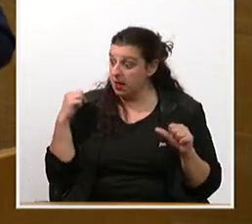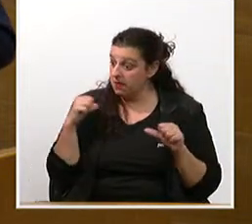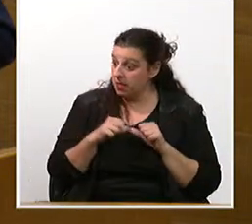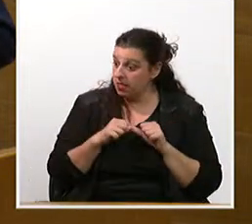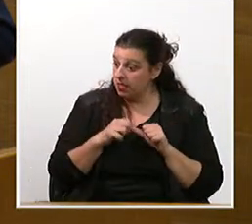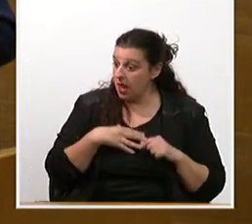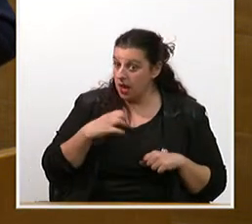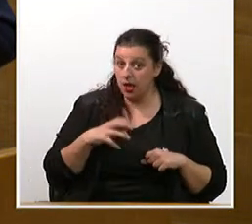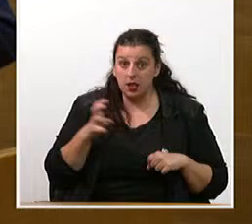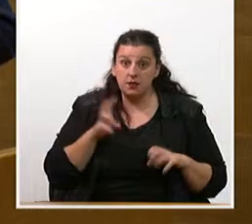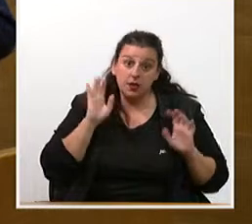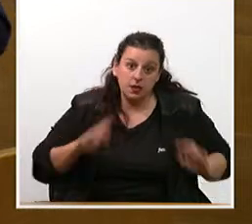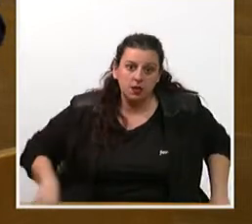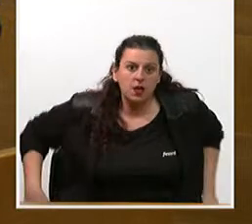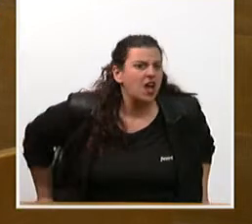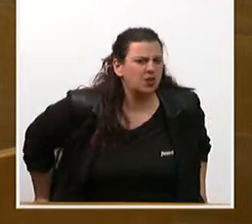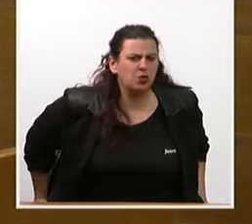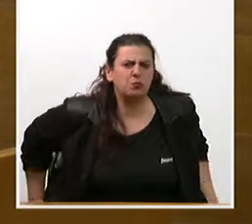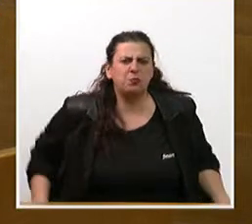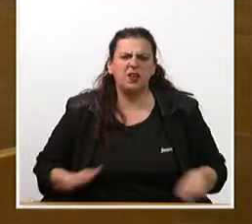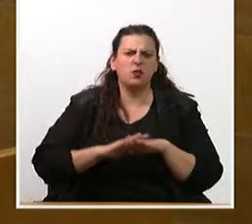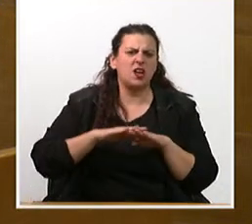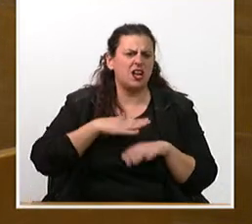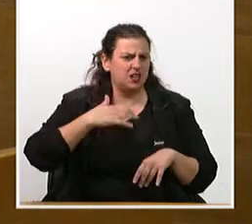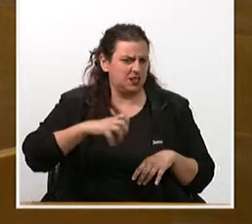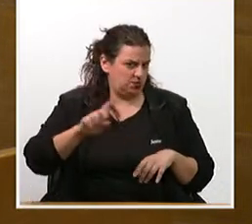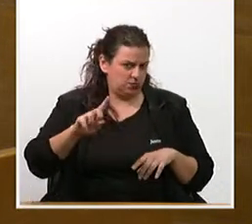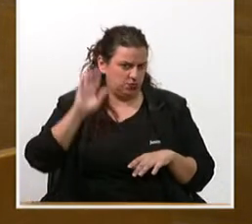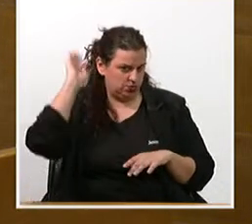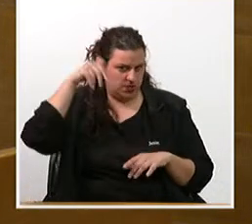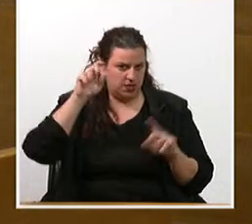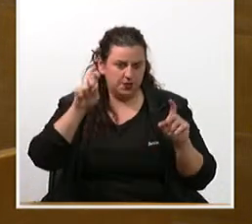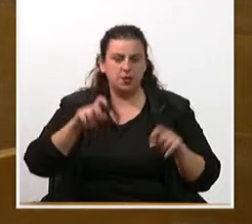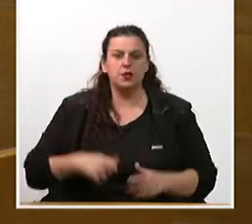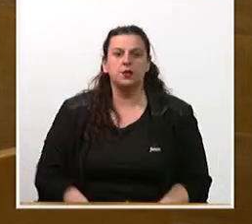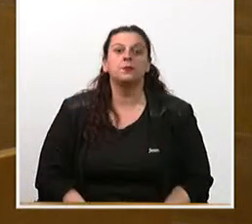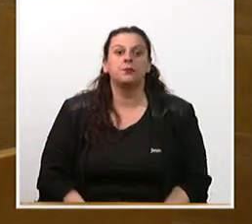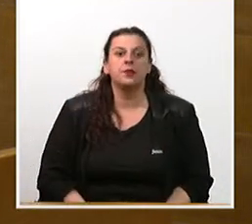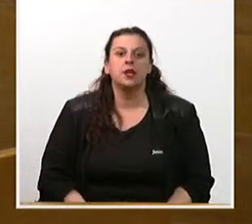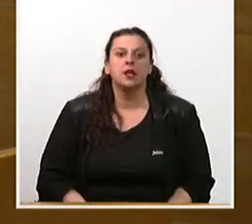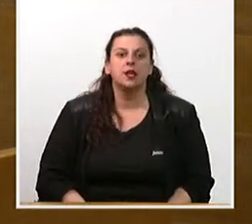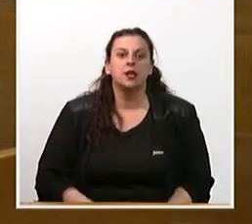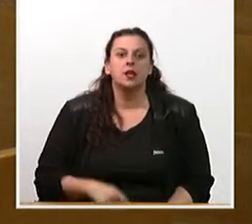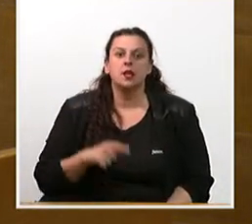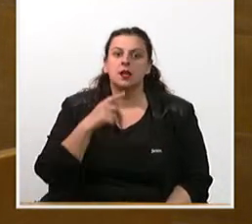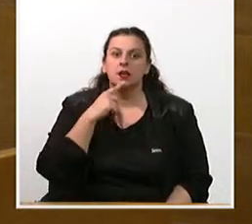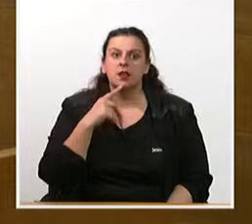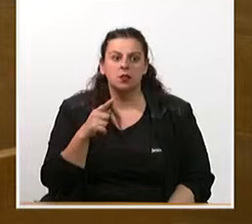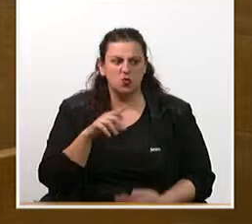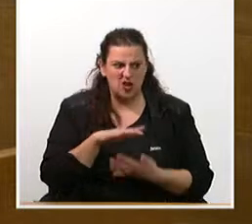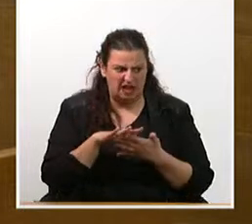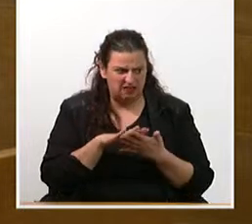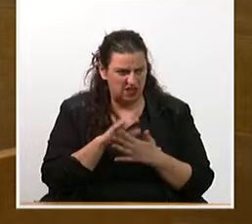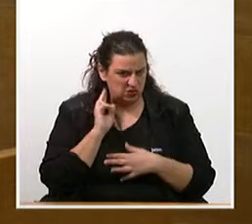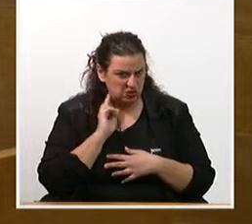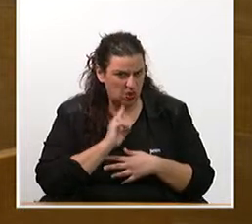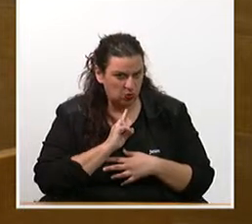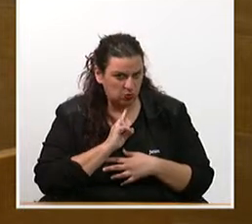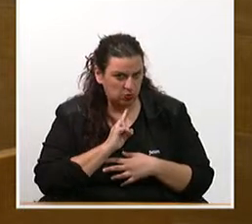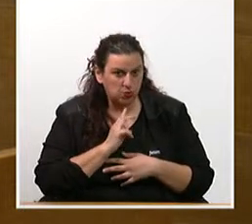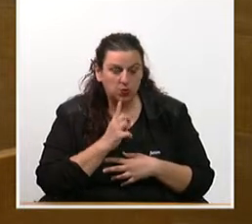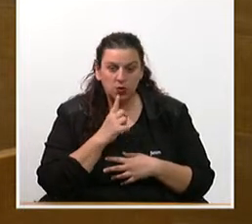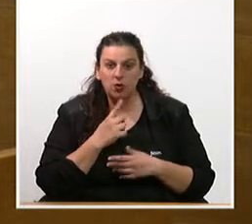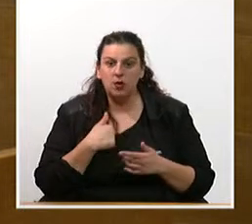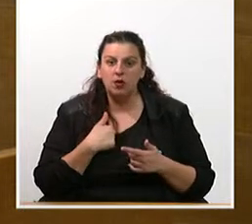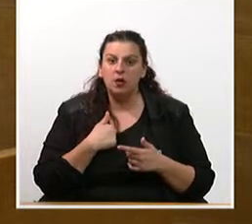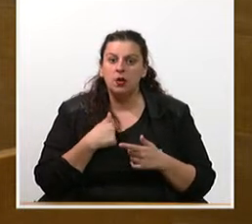alcalde Perdón un conseller de Educación y Y usted se ha puesto un ratito a hablar de sagú fíjese me hablaba de que hemos